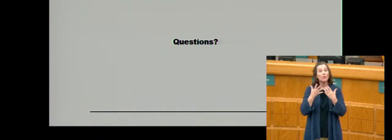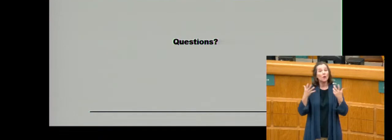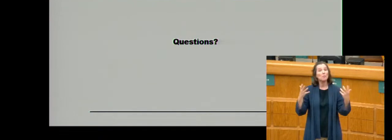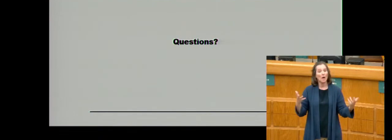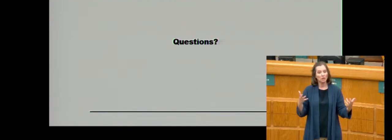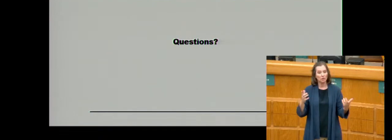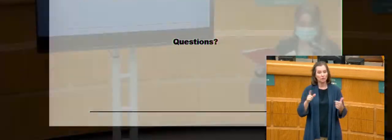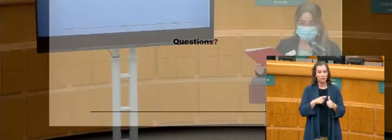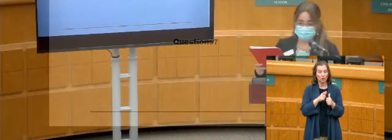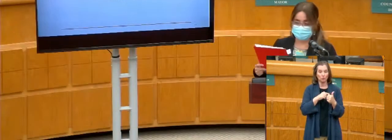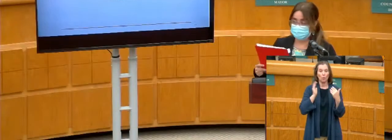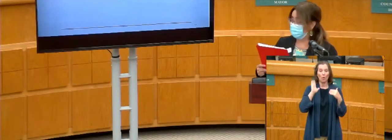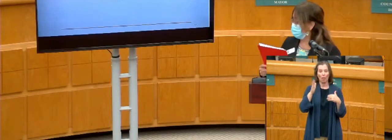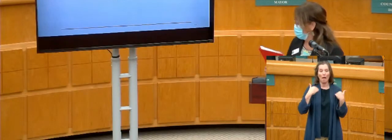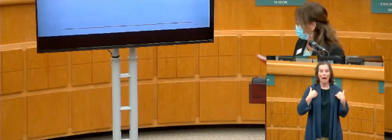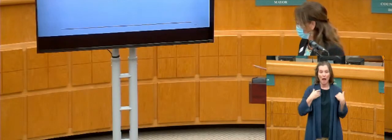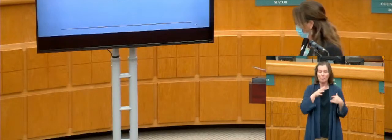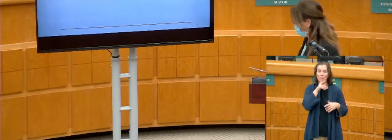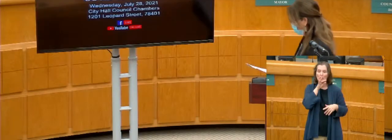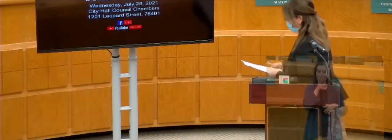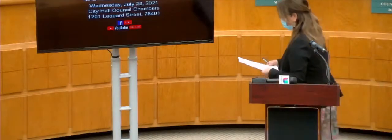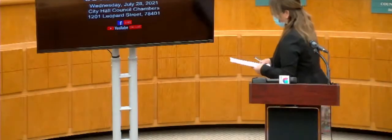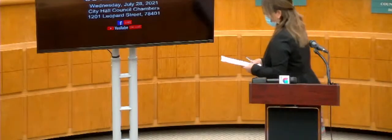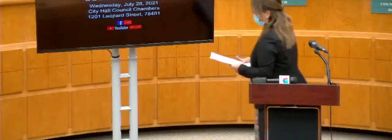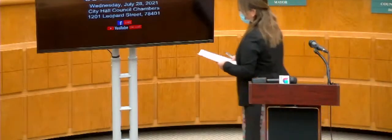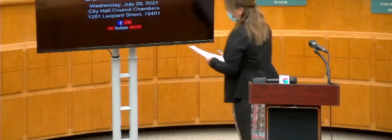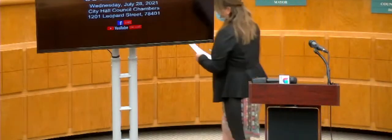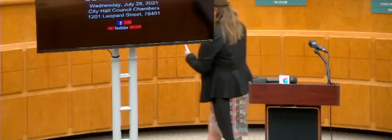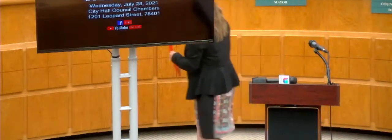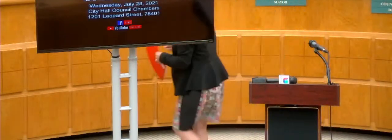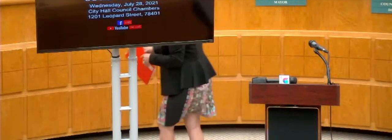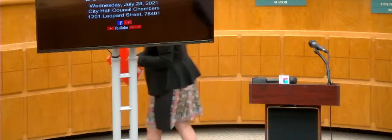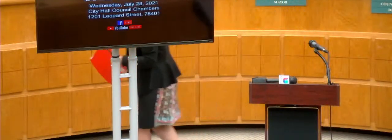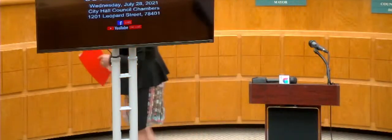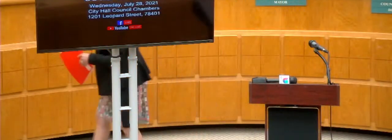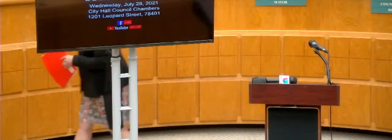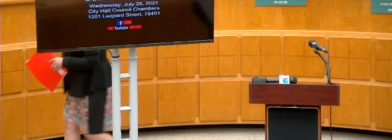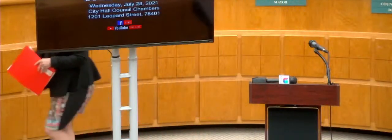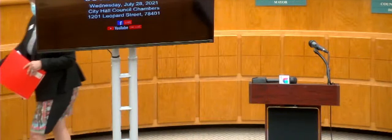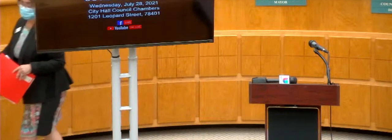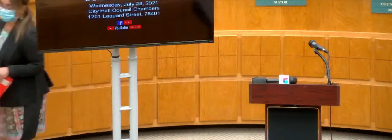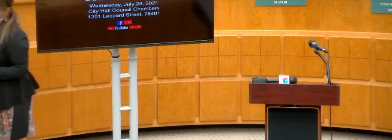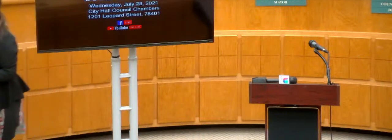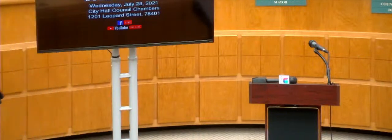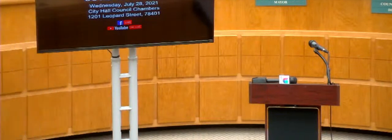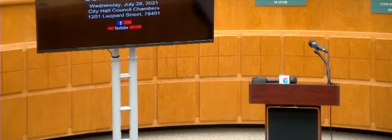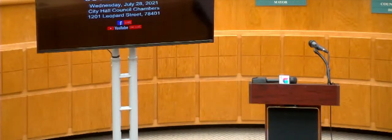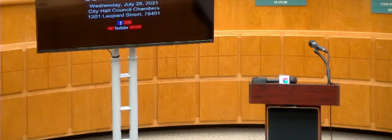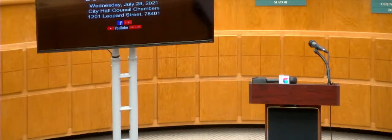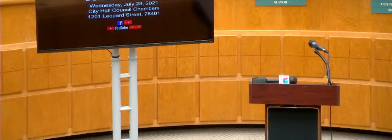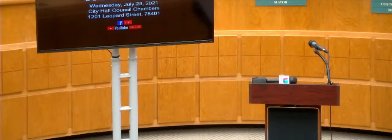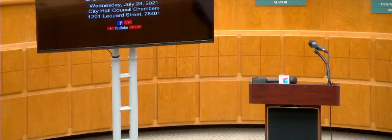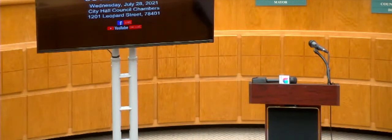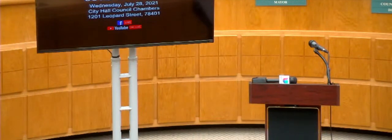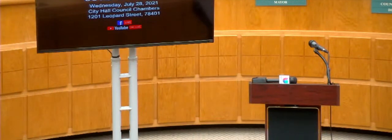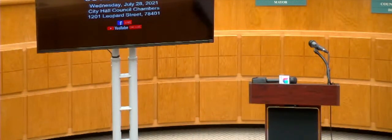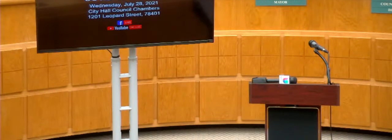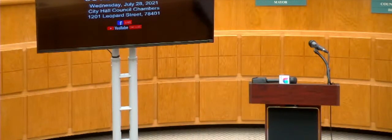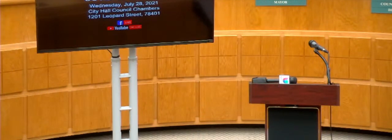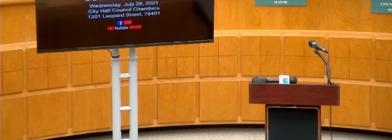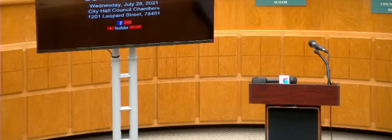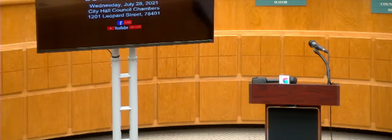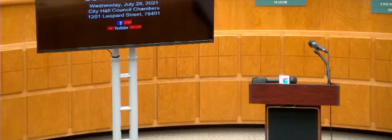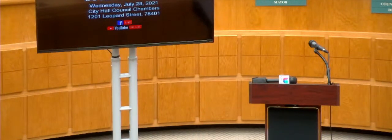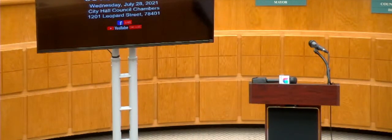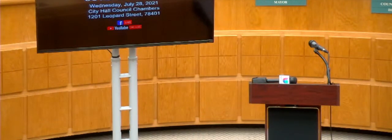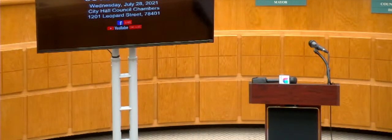Children's Hospital. Thank you. Los casos activos en el mes de septiembre del 2020 eran de 1,655. El mes con mayor número de casos